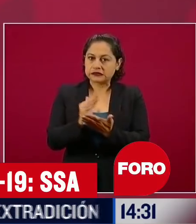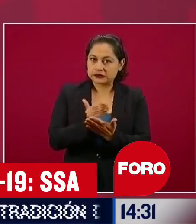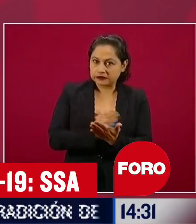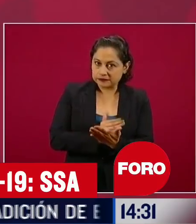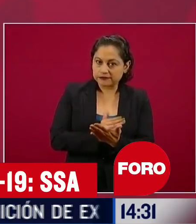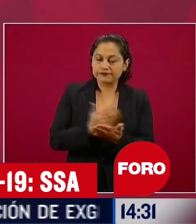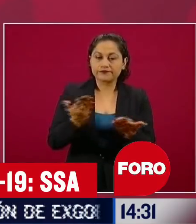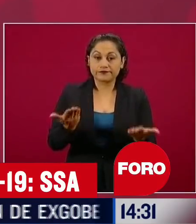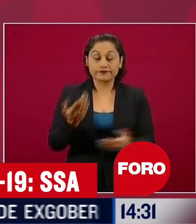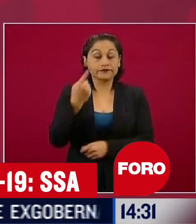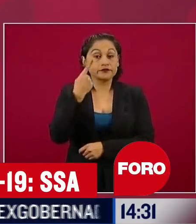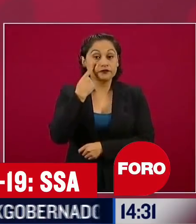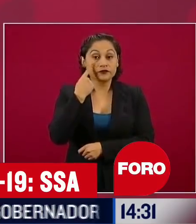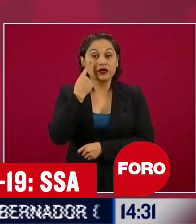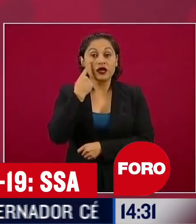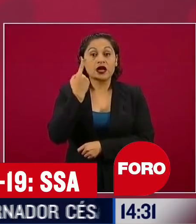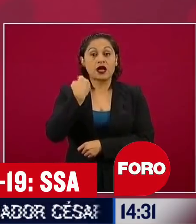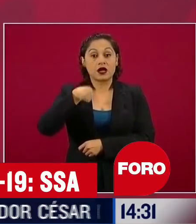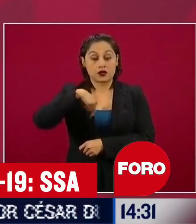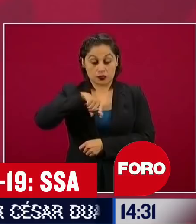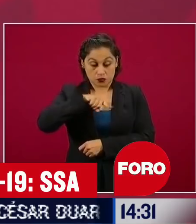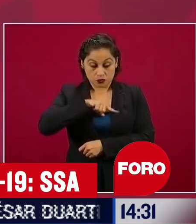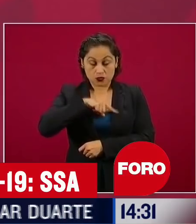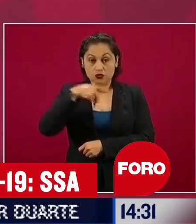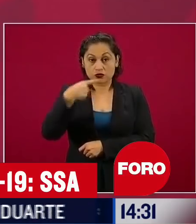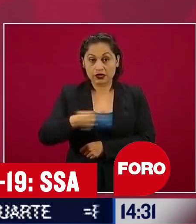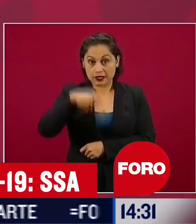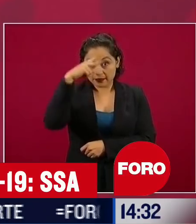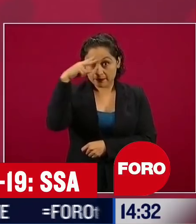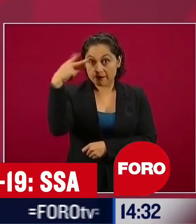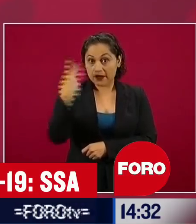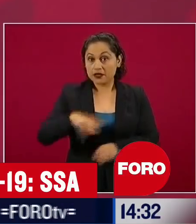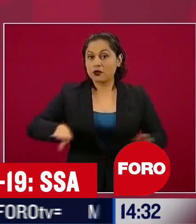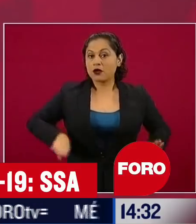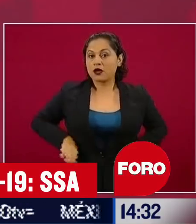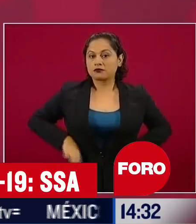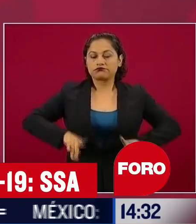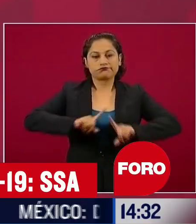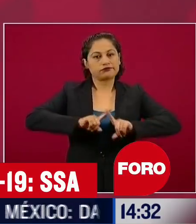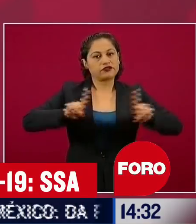esta situación, pues no estamos tan mal como en Europa.